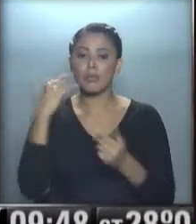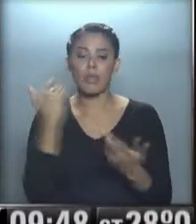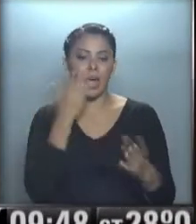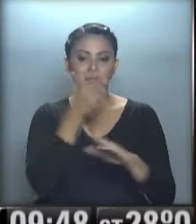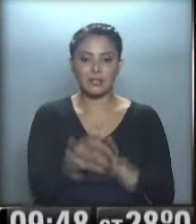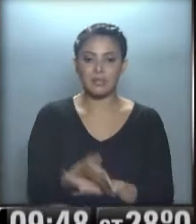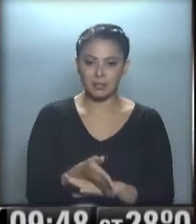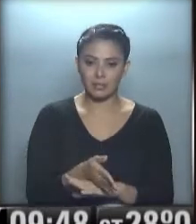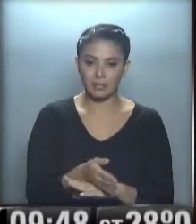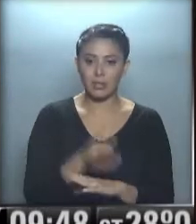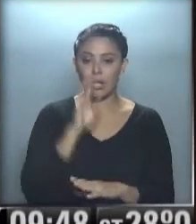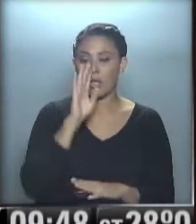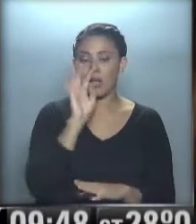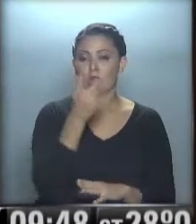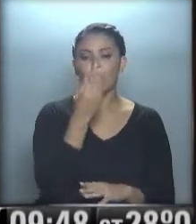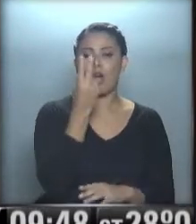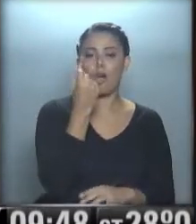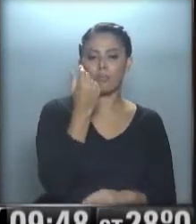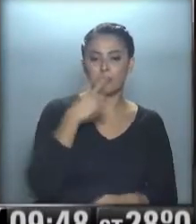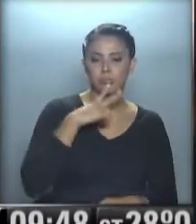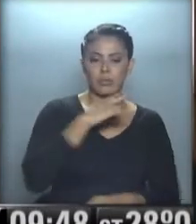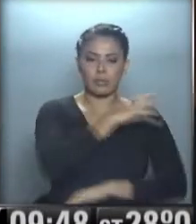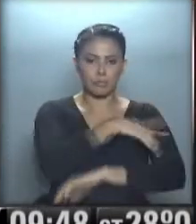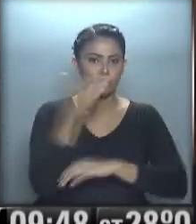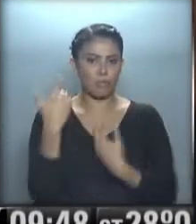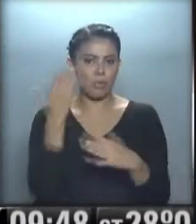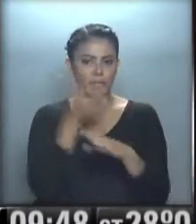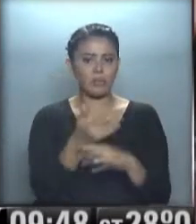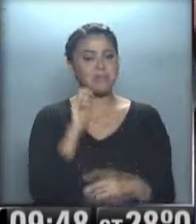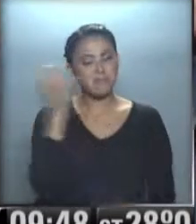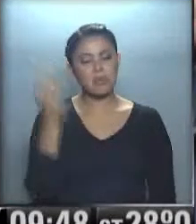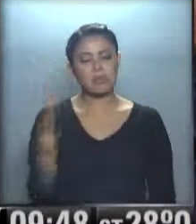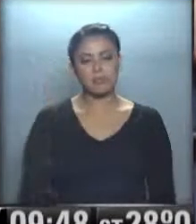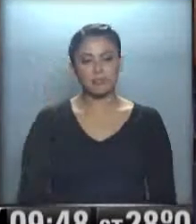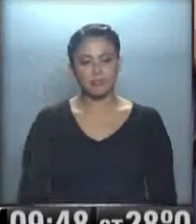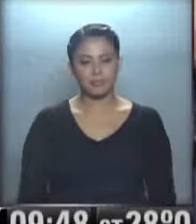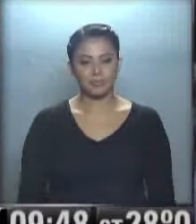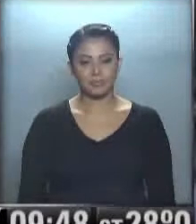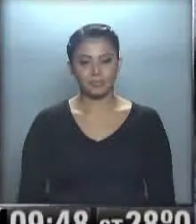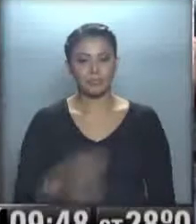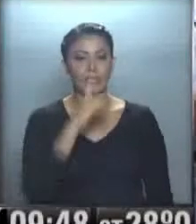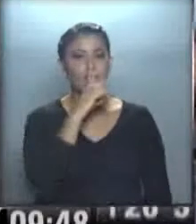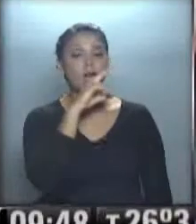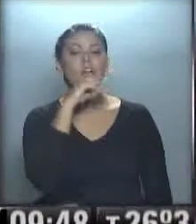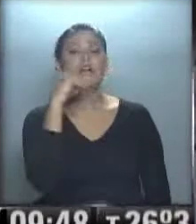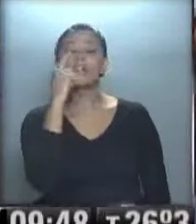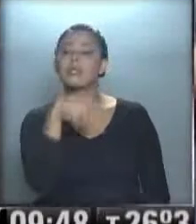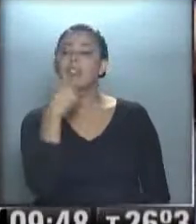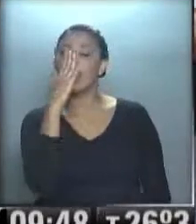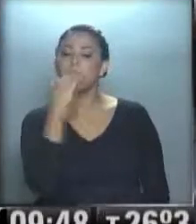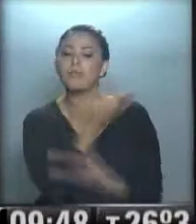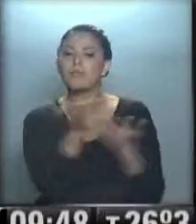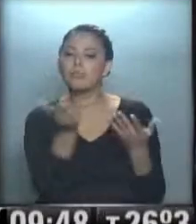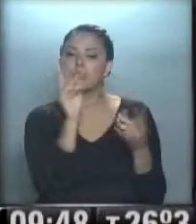gente, para todas las clases sociales, digamos, y muy piola, la verdad. Esta fiesta visual e interactiva